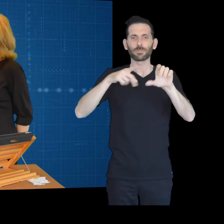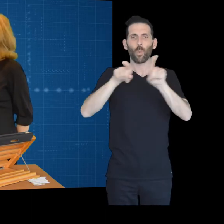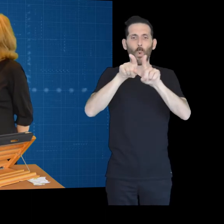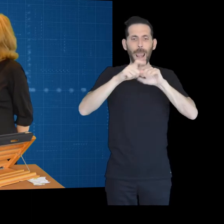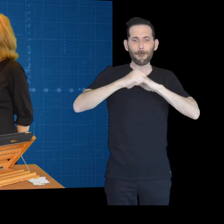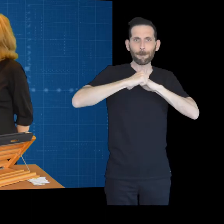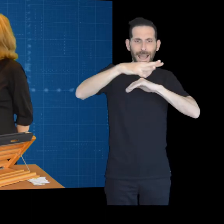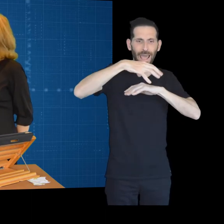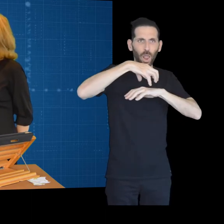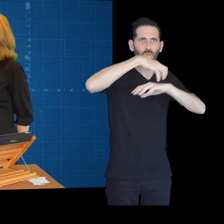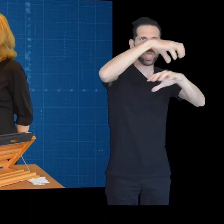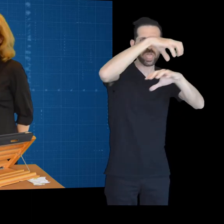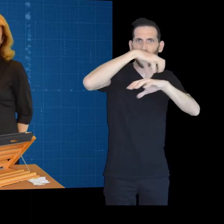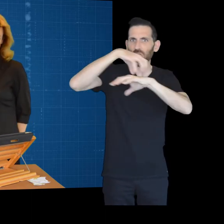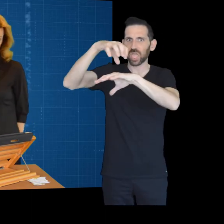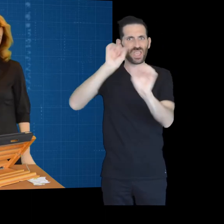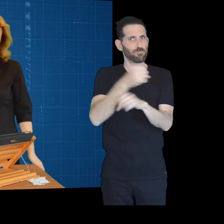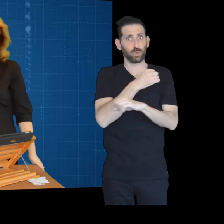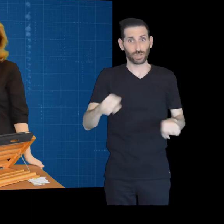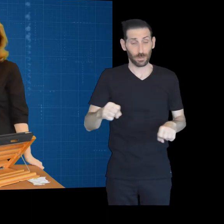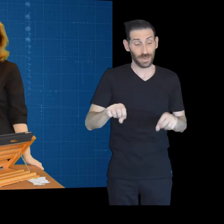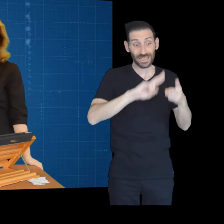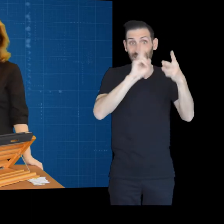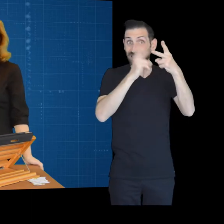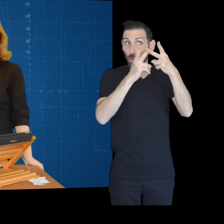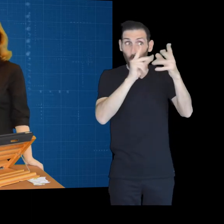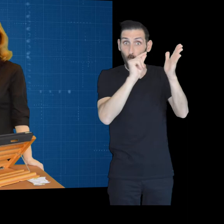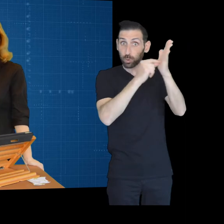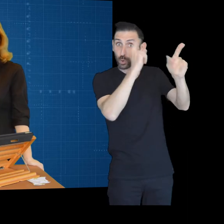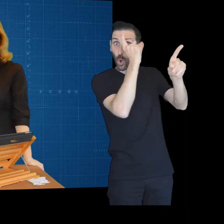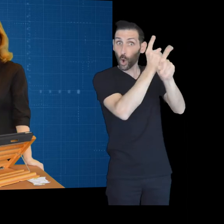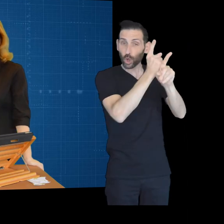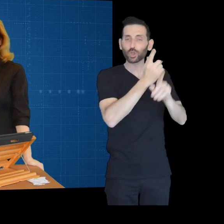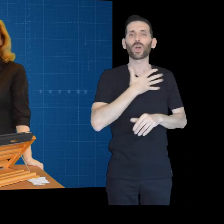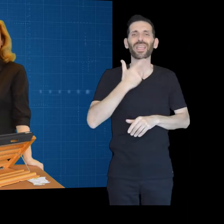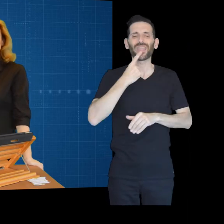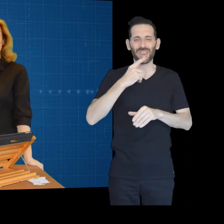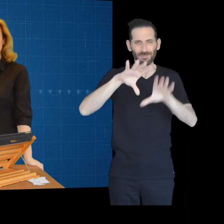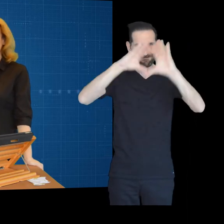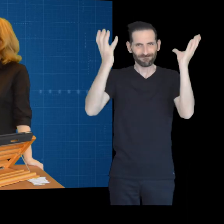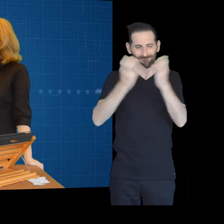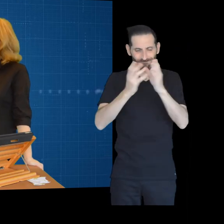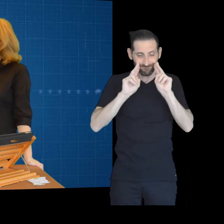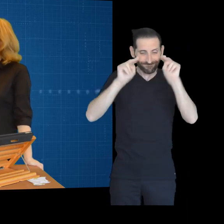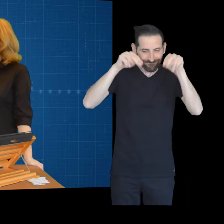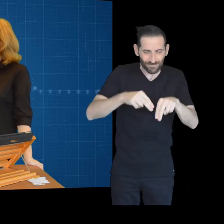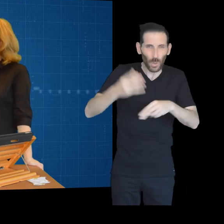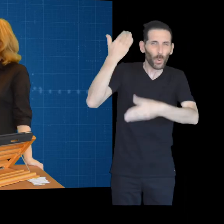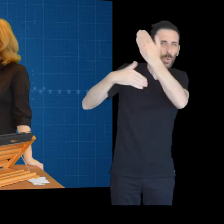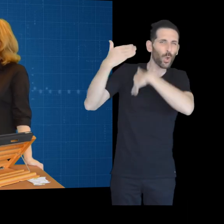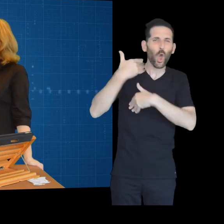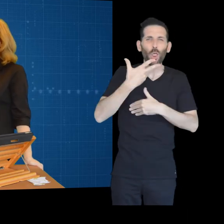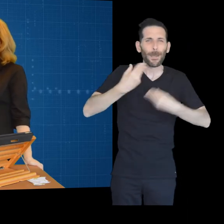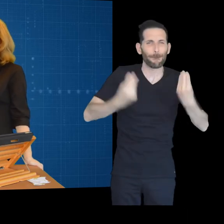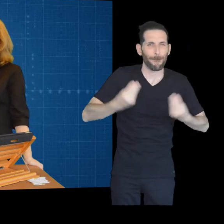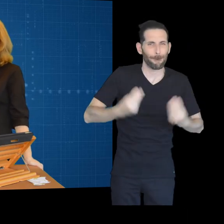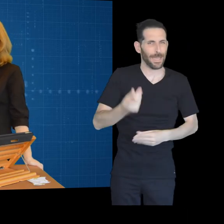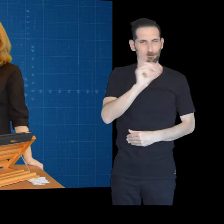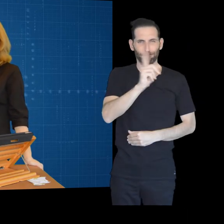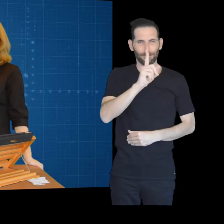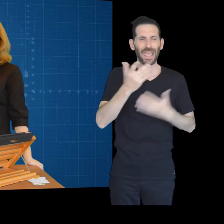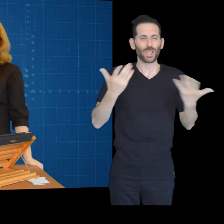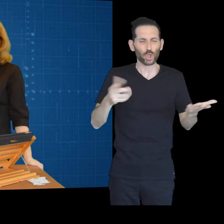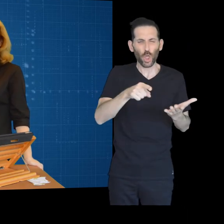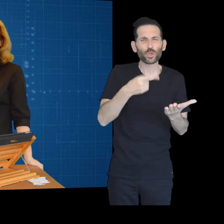non se desprazan sobre os fondos oceánicos. E o segundo, que debido ao pouco coñecemento do interior da Terra daquel momento, non foi